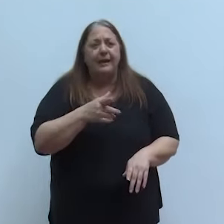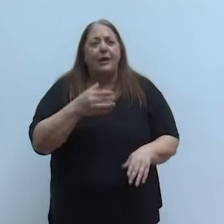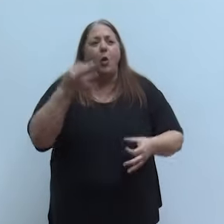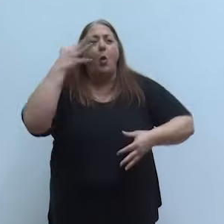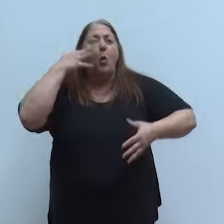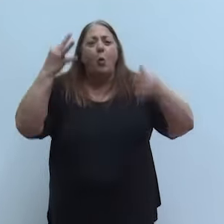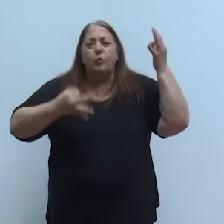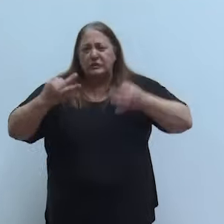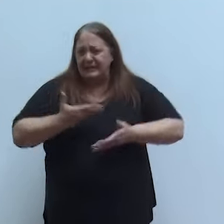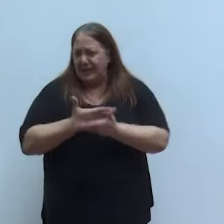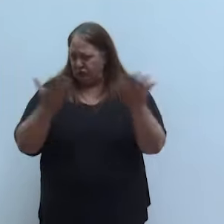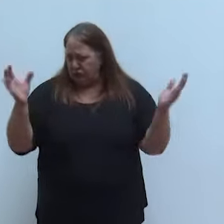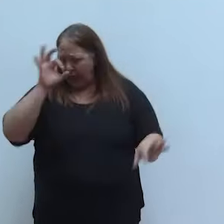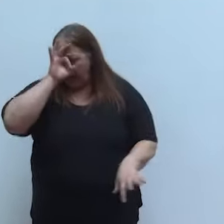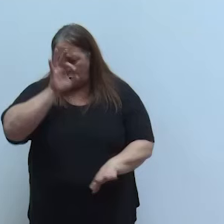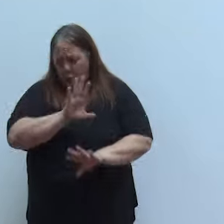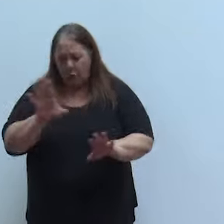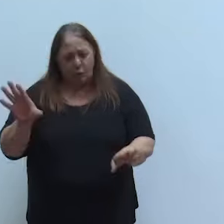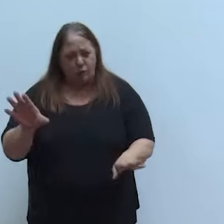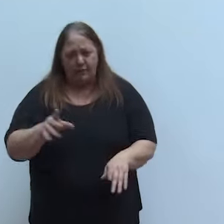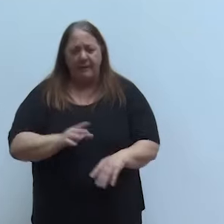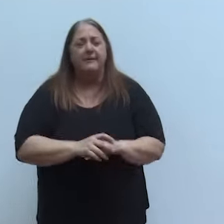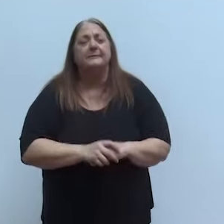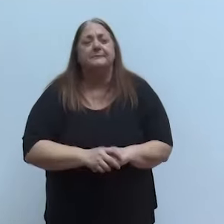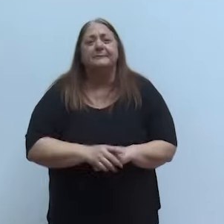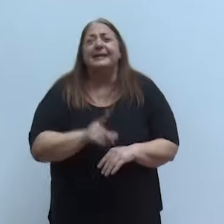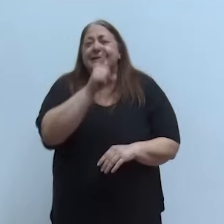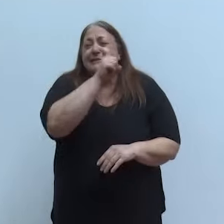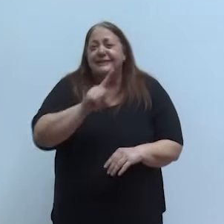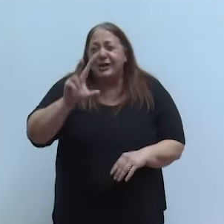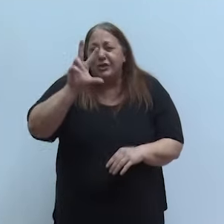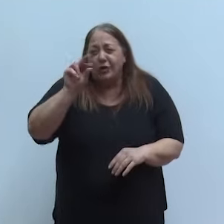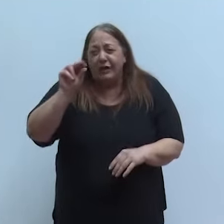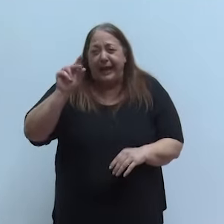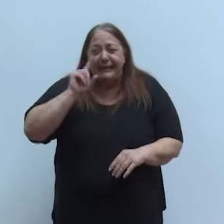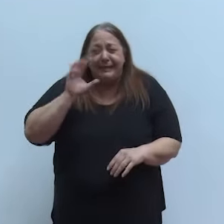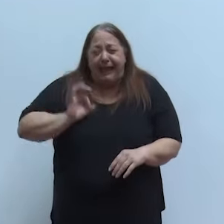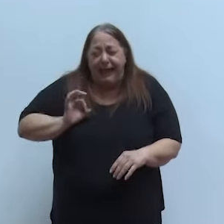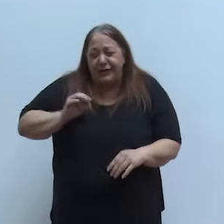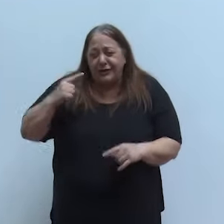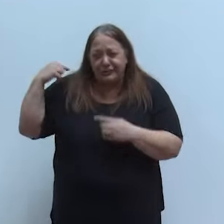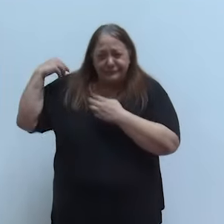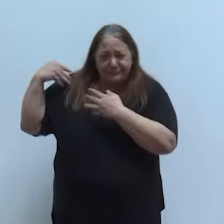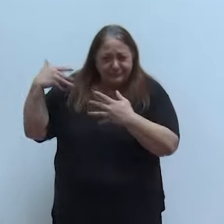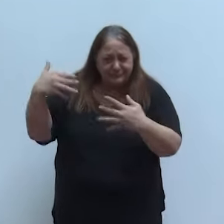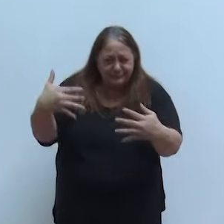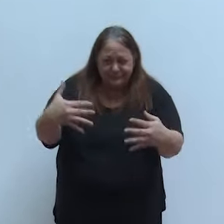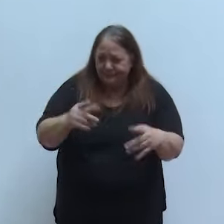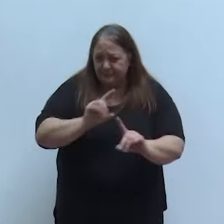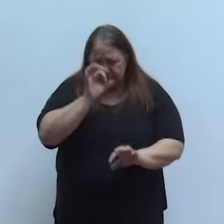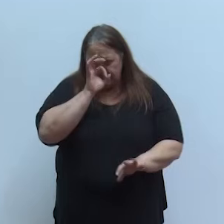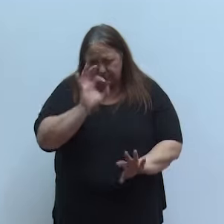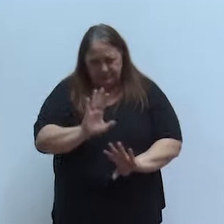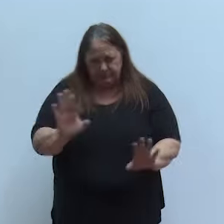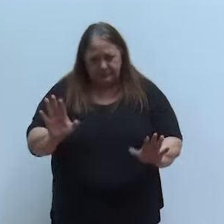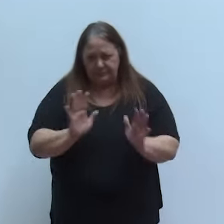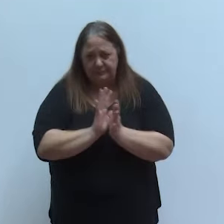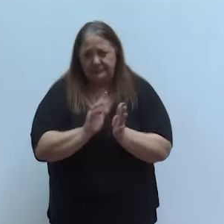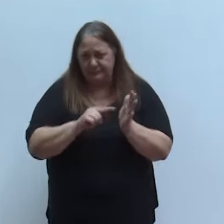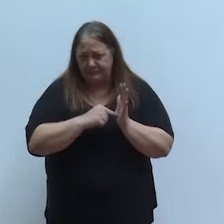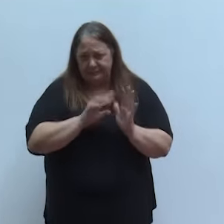lo lo lo ha puesto hace 120 130 años en el eje de su de su discursividad social que el justicialismo